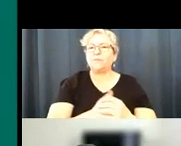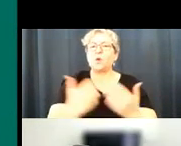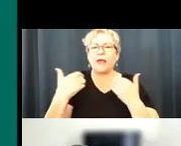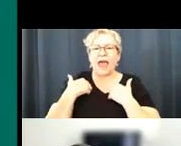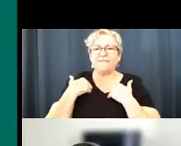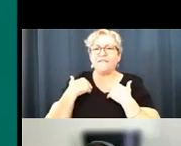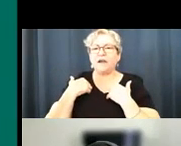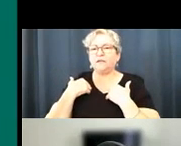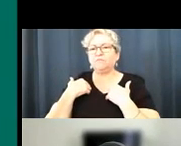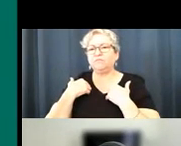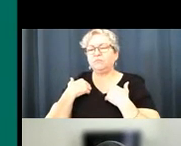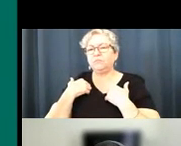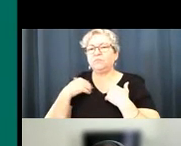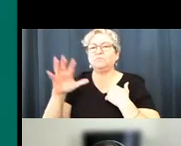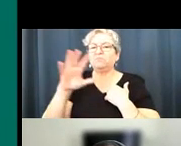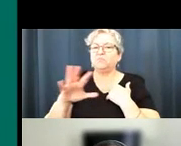Entonces